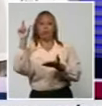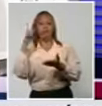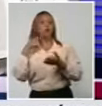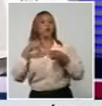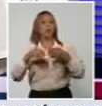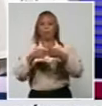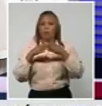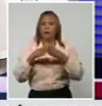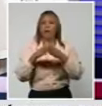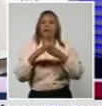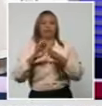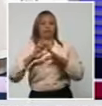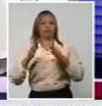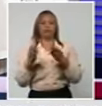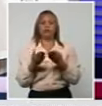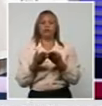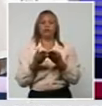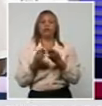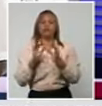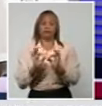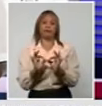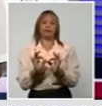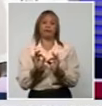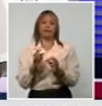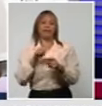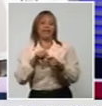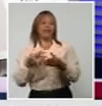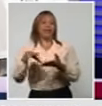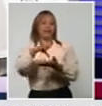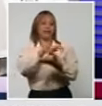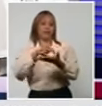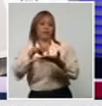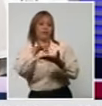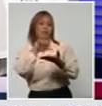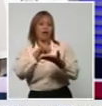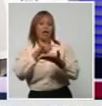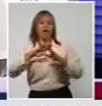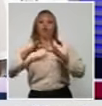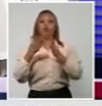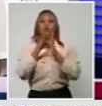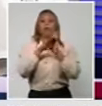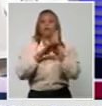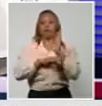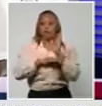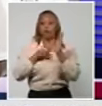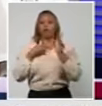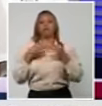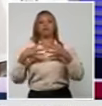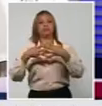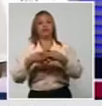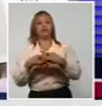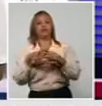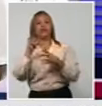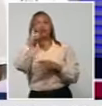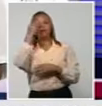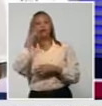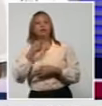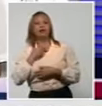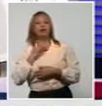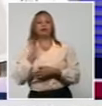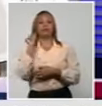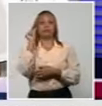Y, por supuesto, en este contexto, todos los protocolos que están relacionados con el estado de salud de los viajeros y que están relacionados